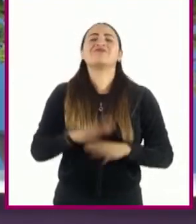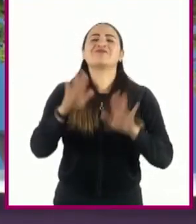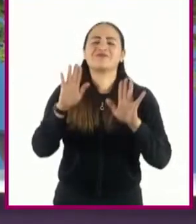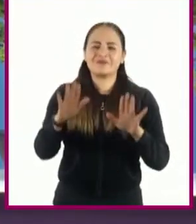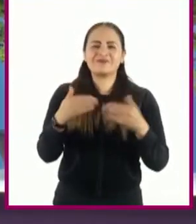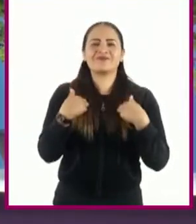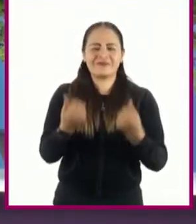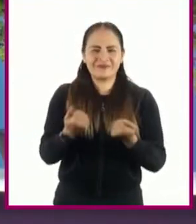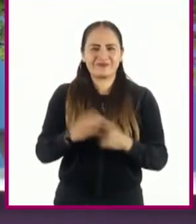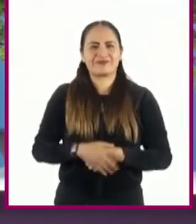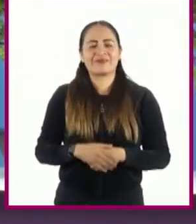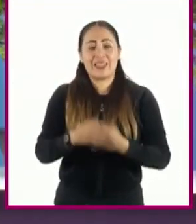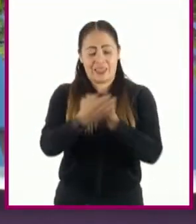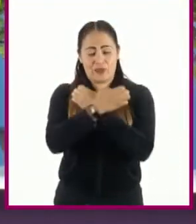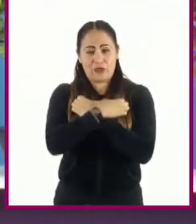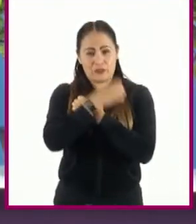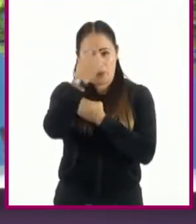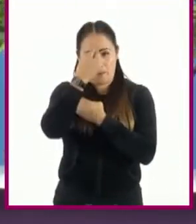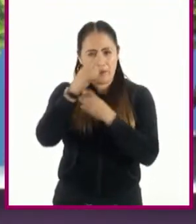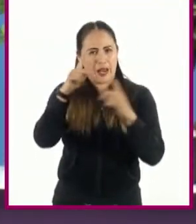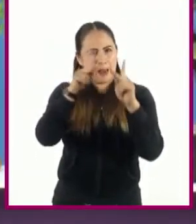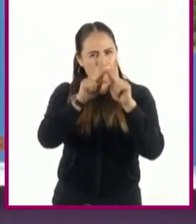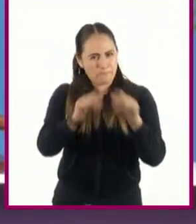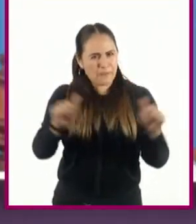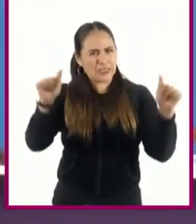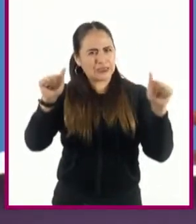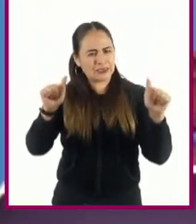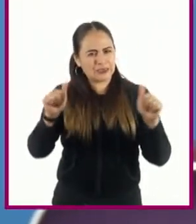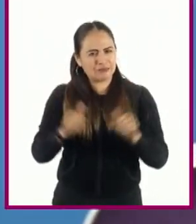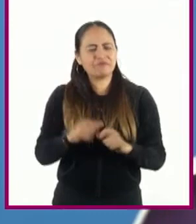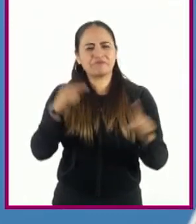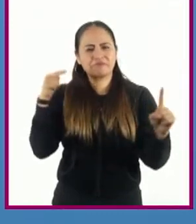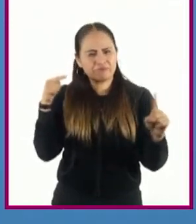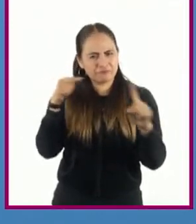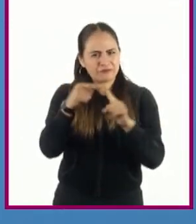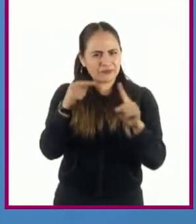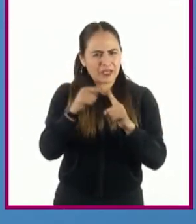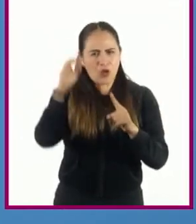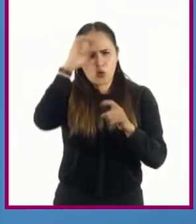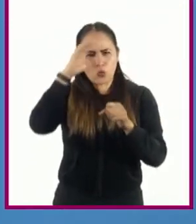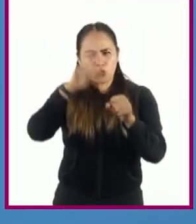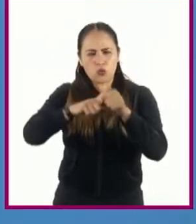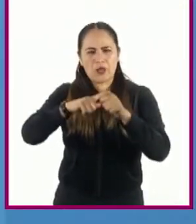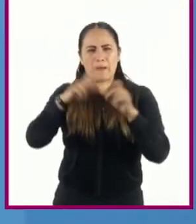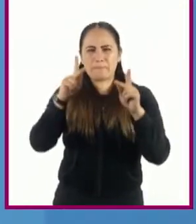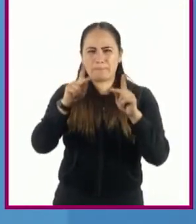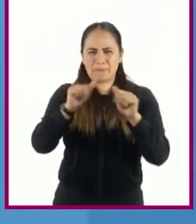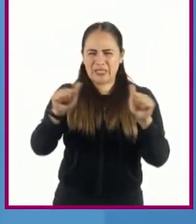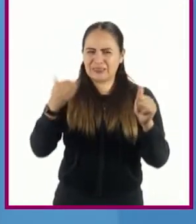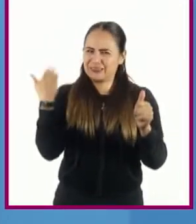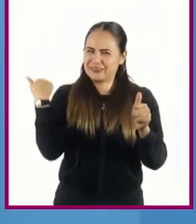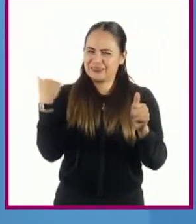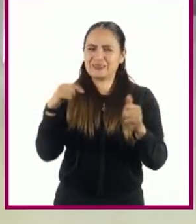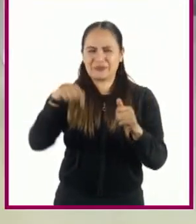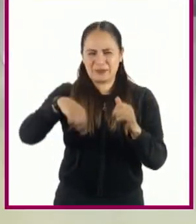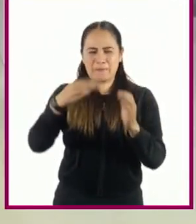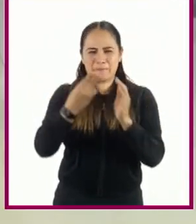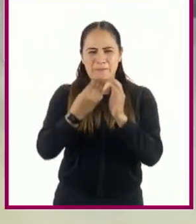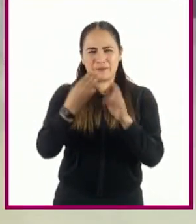claro cómo es que la educación para la paz se relaciona con el fomento a la cultura de paz que estudiamos en esta